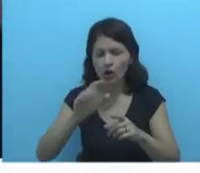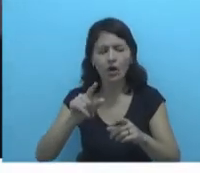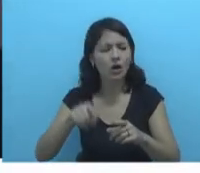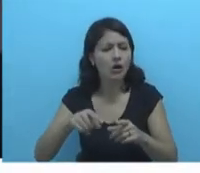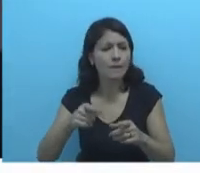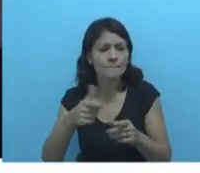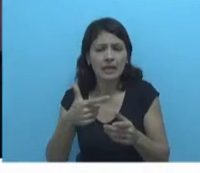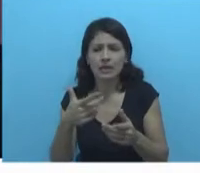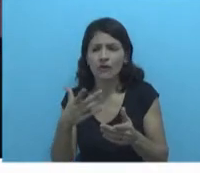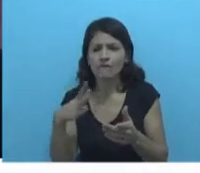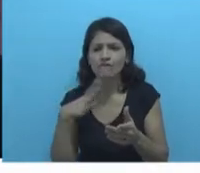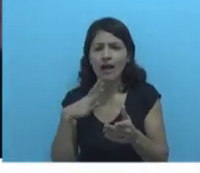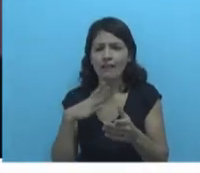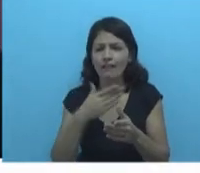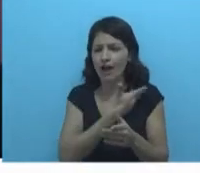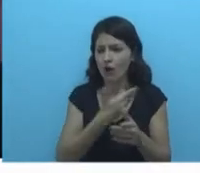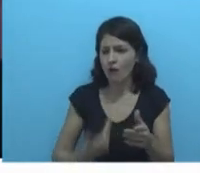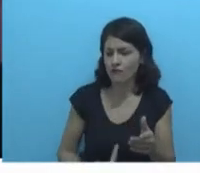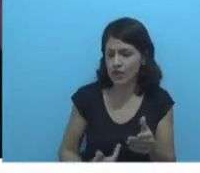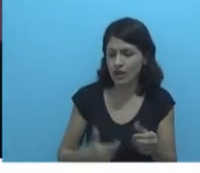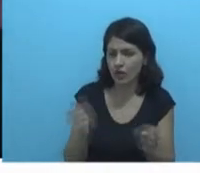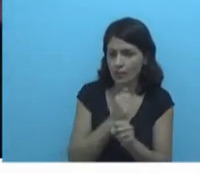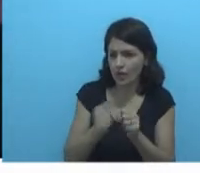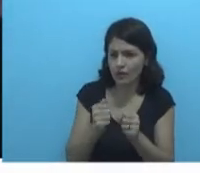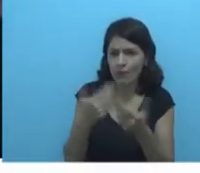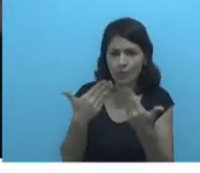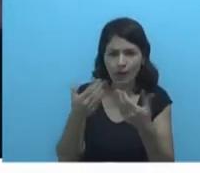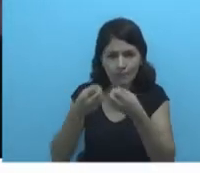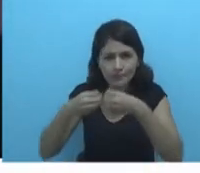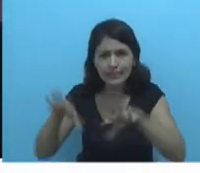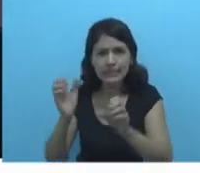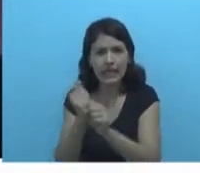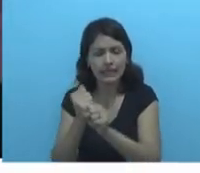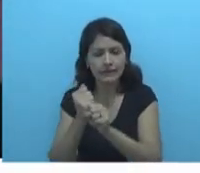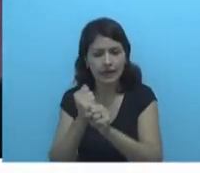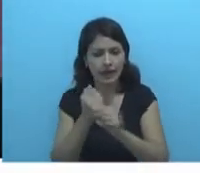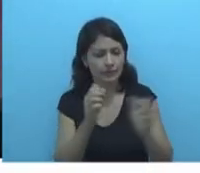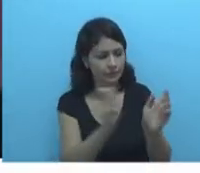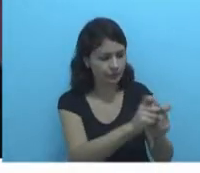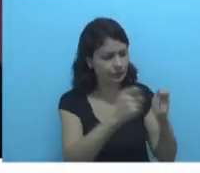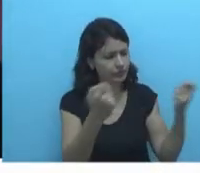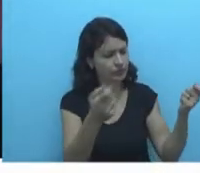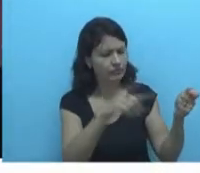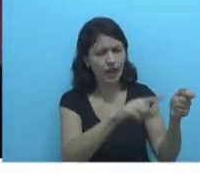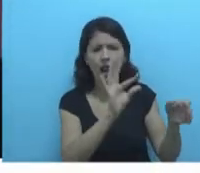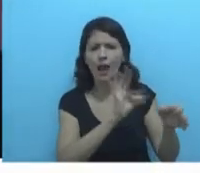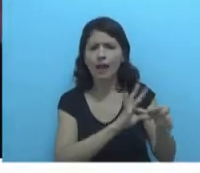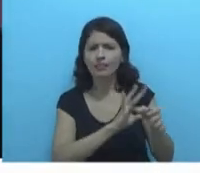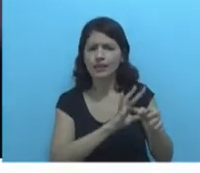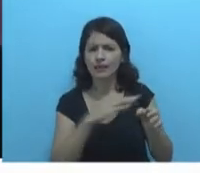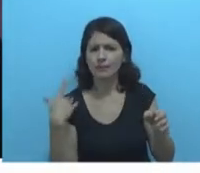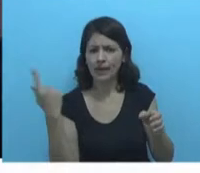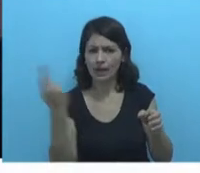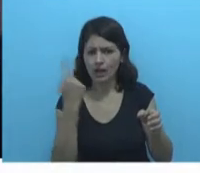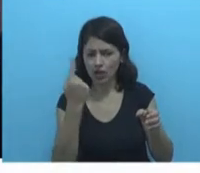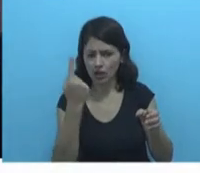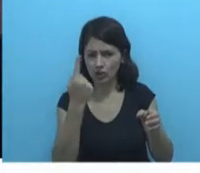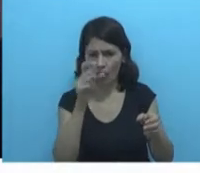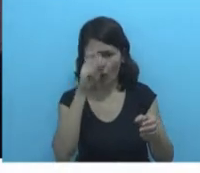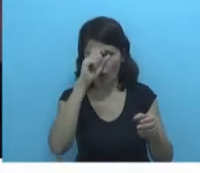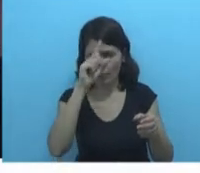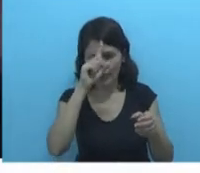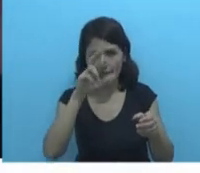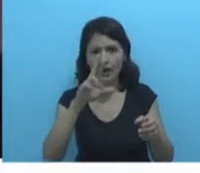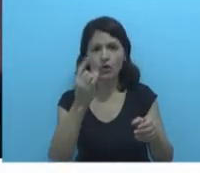Colomba, no es un militante del Frente Progresista, es el director médico del SANCO